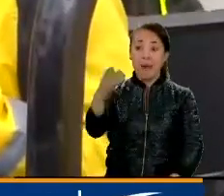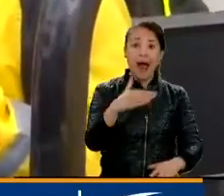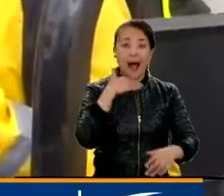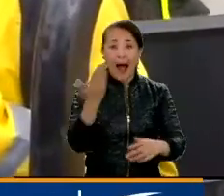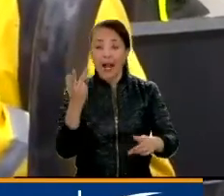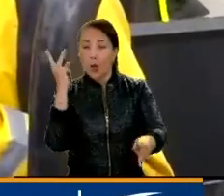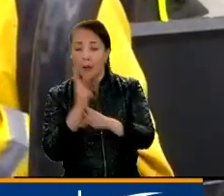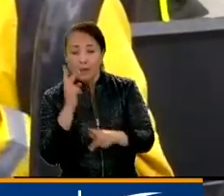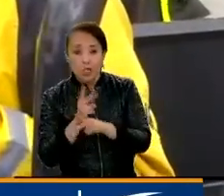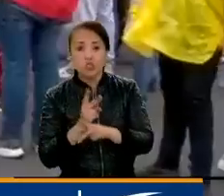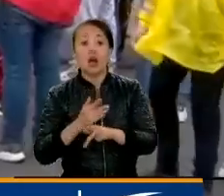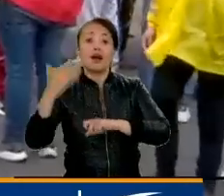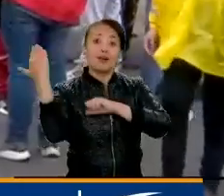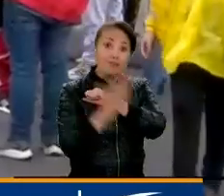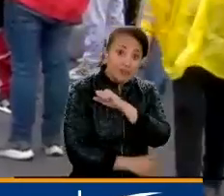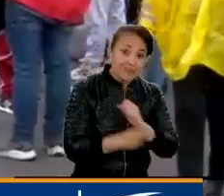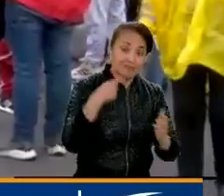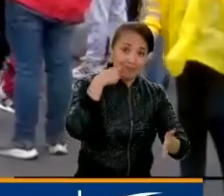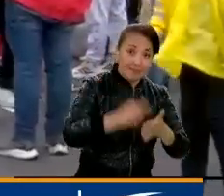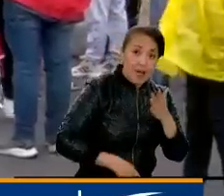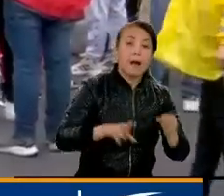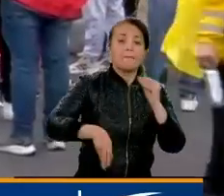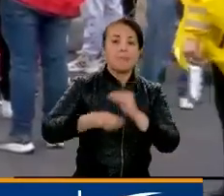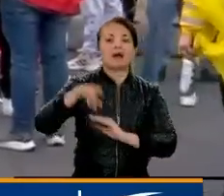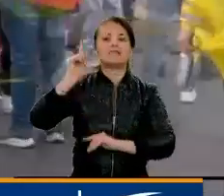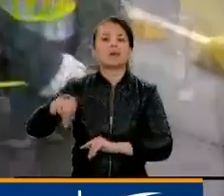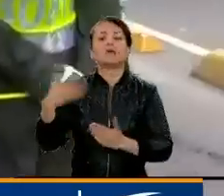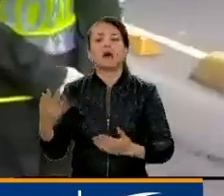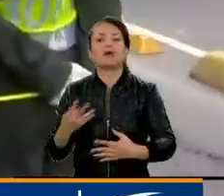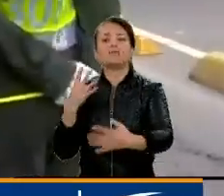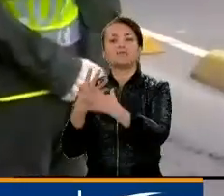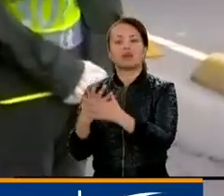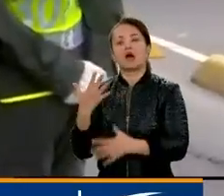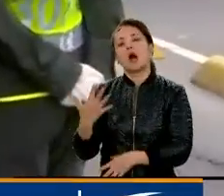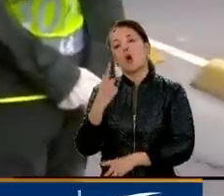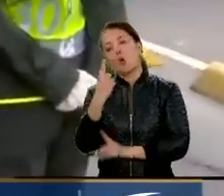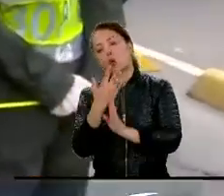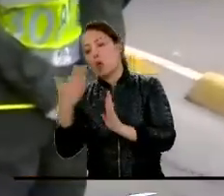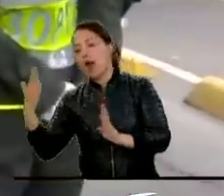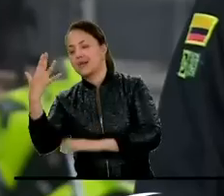sanciones económicas, el Código Penal contempla penas de 1 a 5 años de prisión.